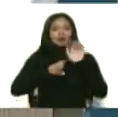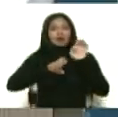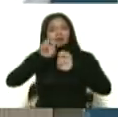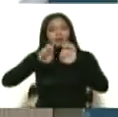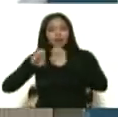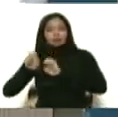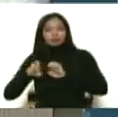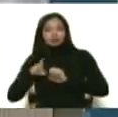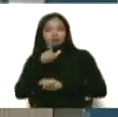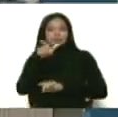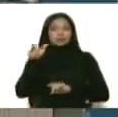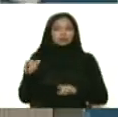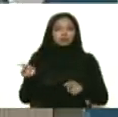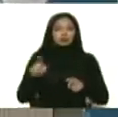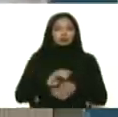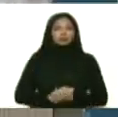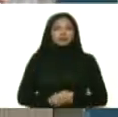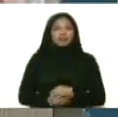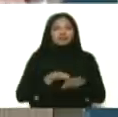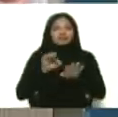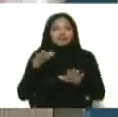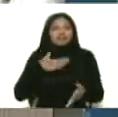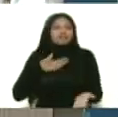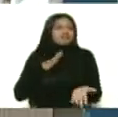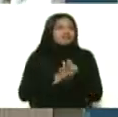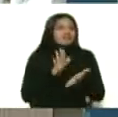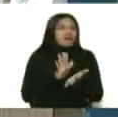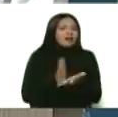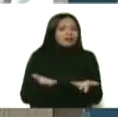un paciente. Déjennos en paz.